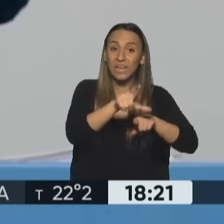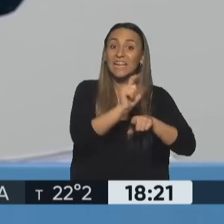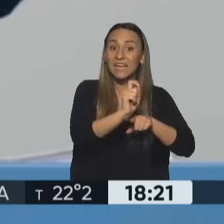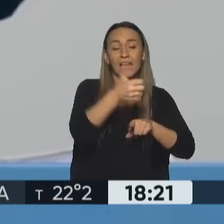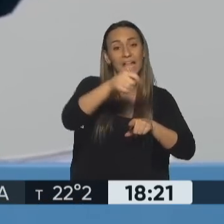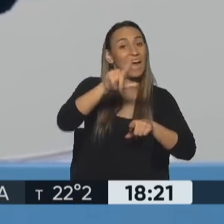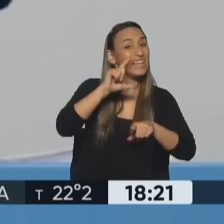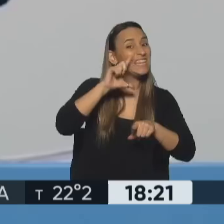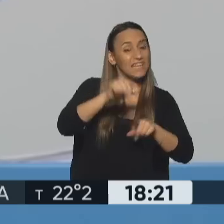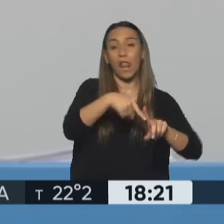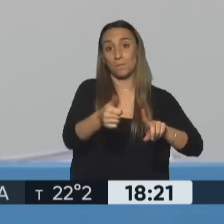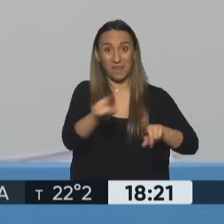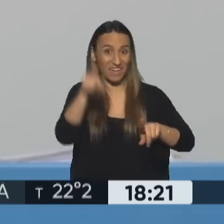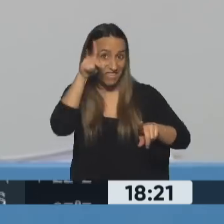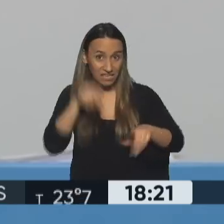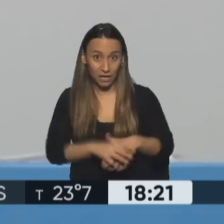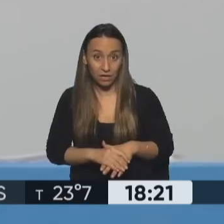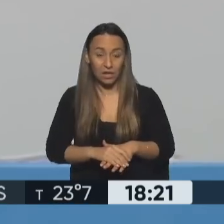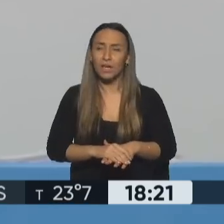claro, había